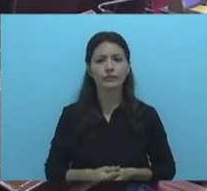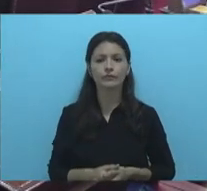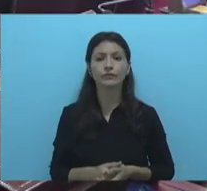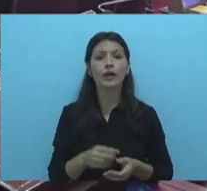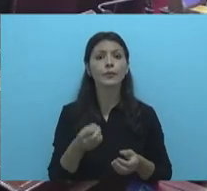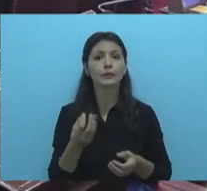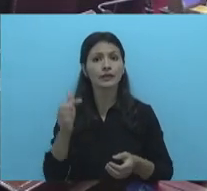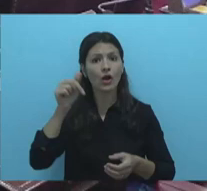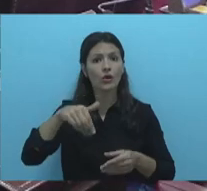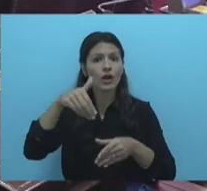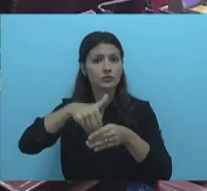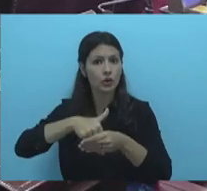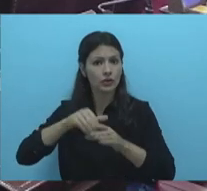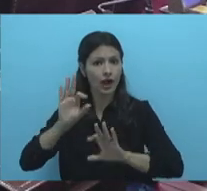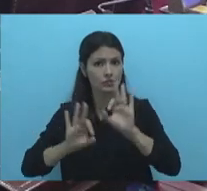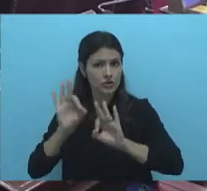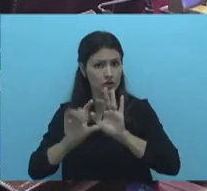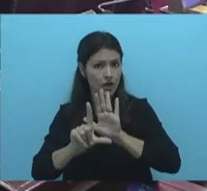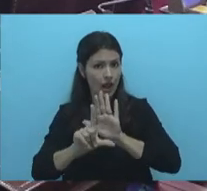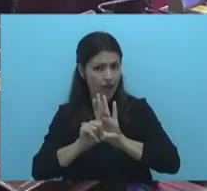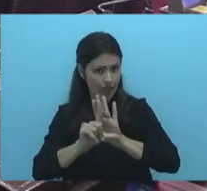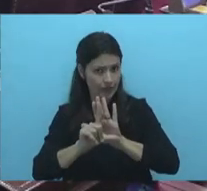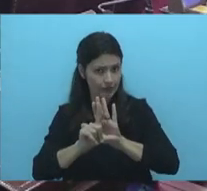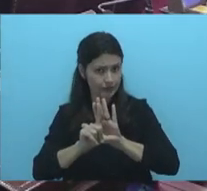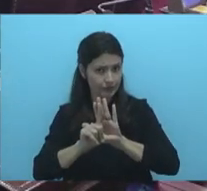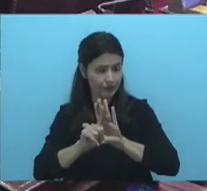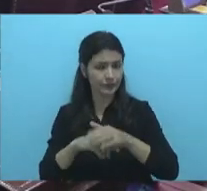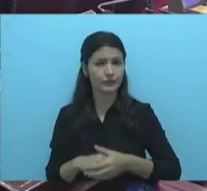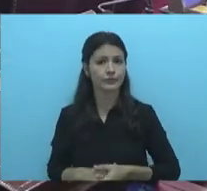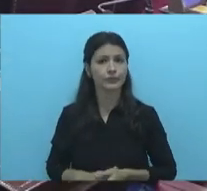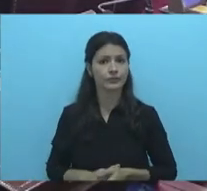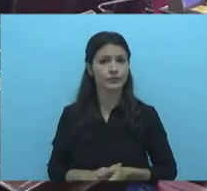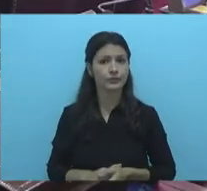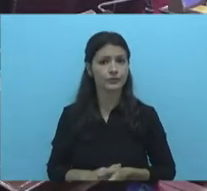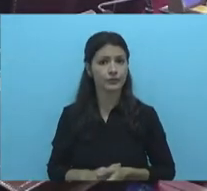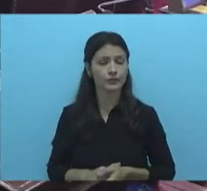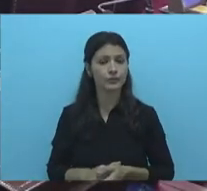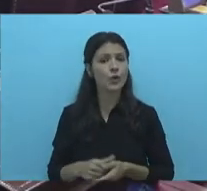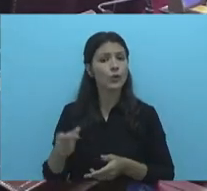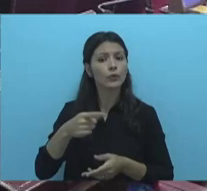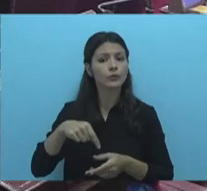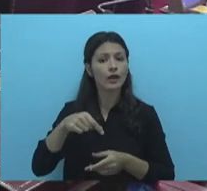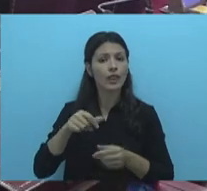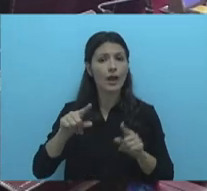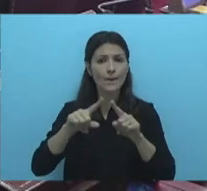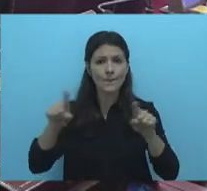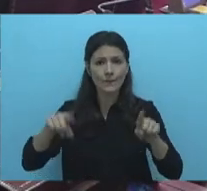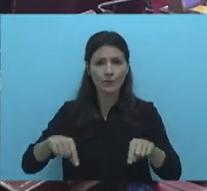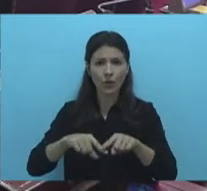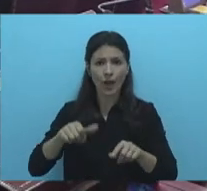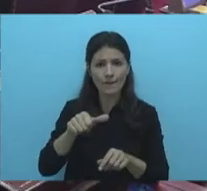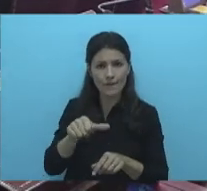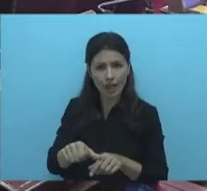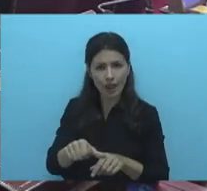Voy a poner ahora a consideración el proyecto de ley en general. Les pido que se identifiquen con el